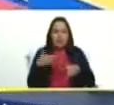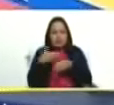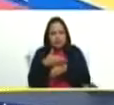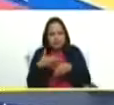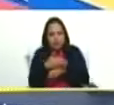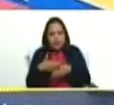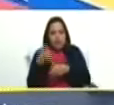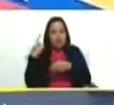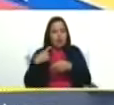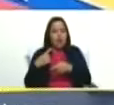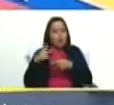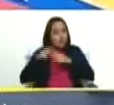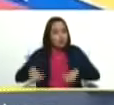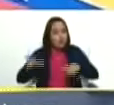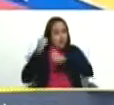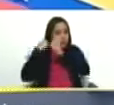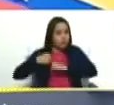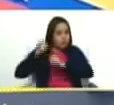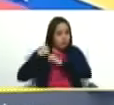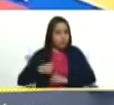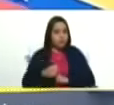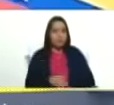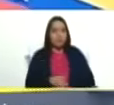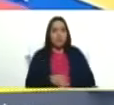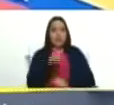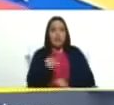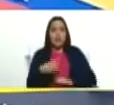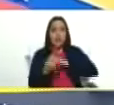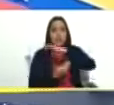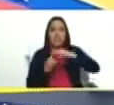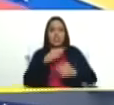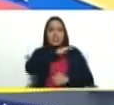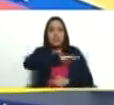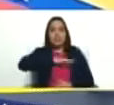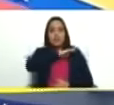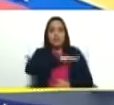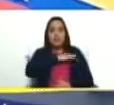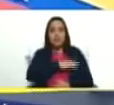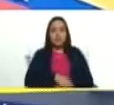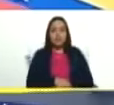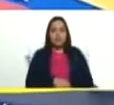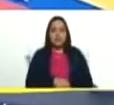Rosa Rojas de Martínez. Rosita, presente.